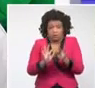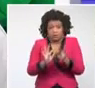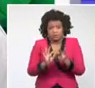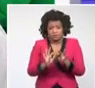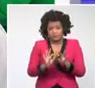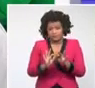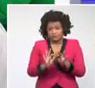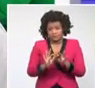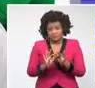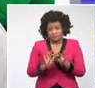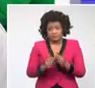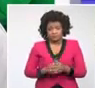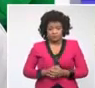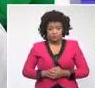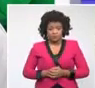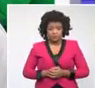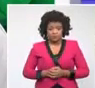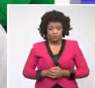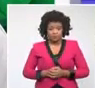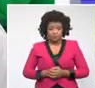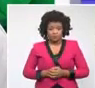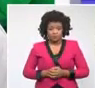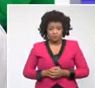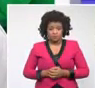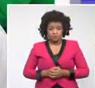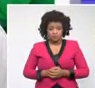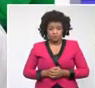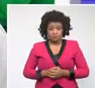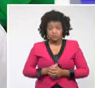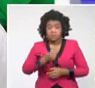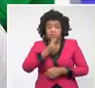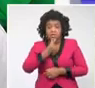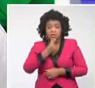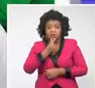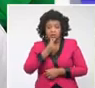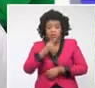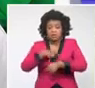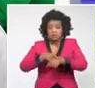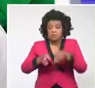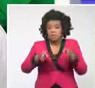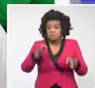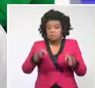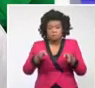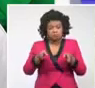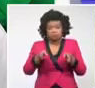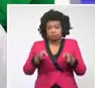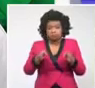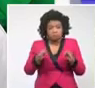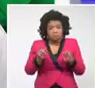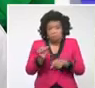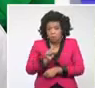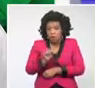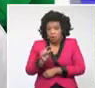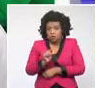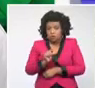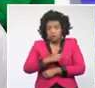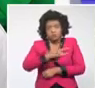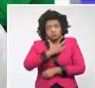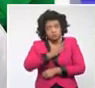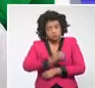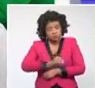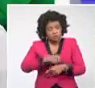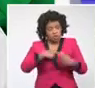hecho, el periodo de tiempo de ingreso fue breve y lamentablemente hace una